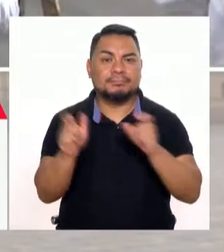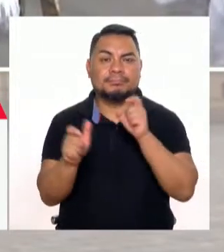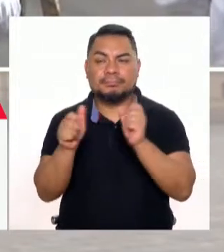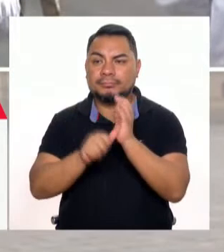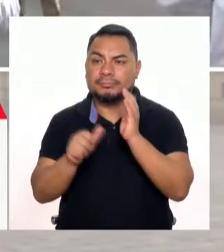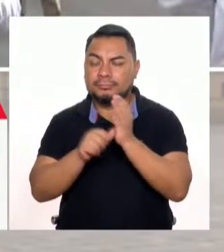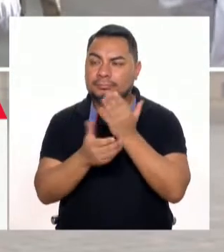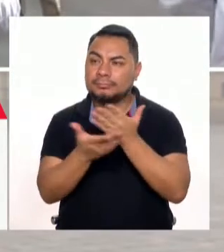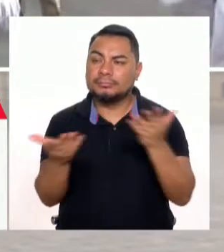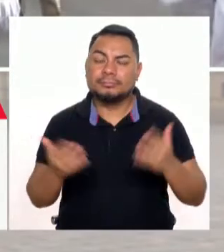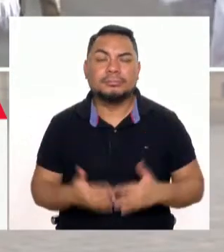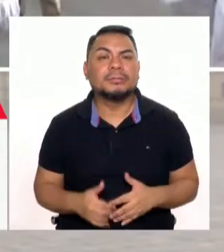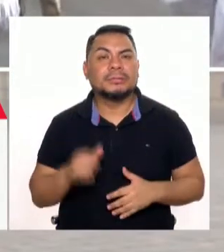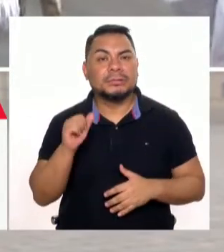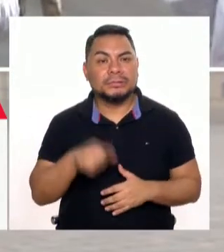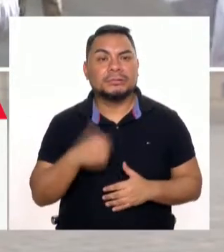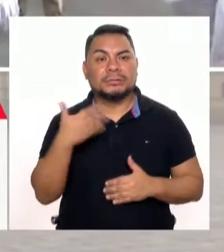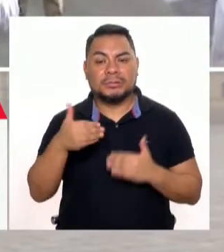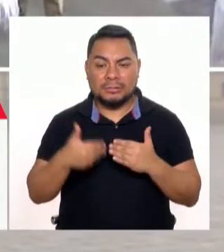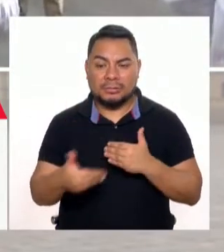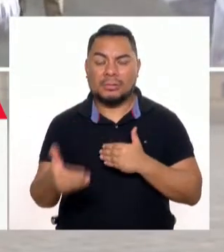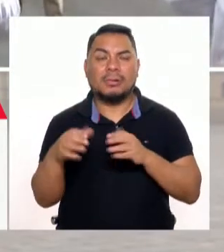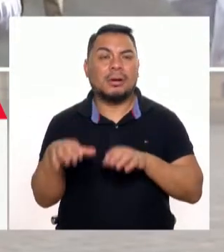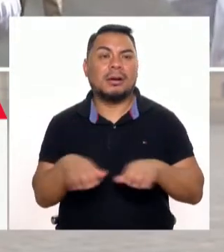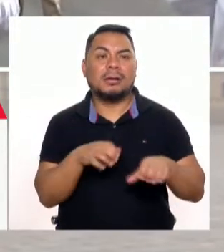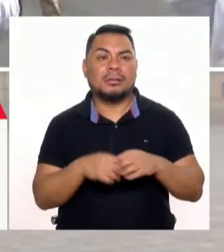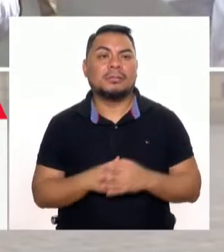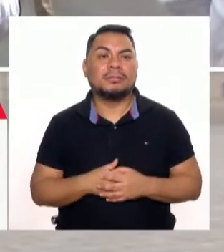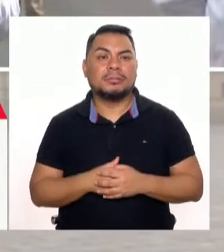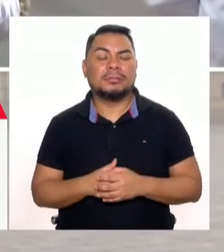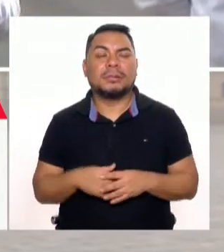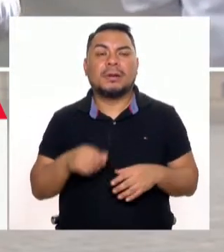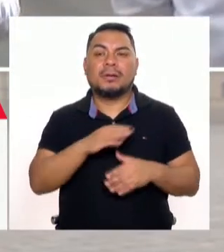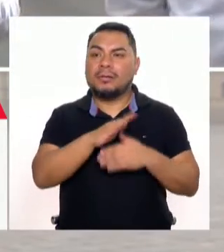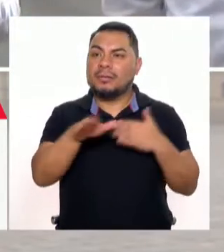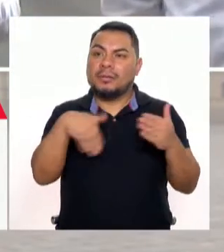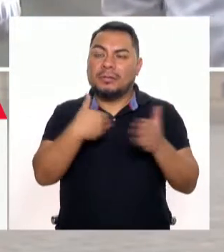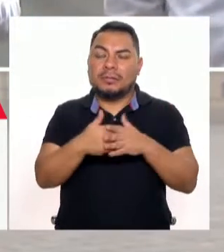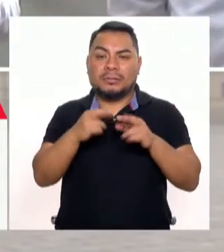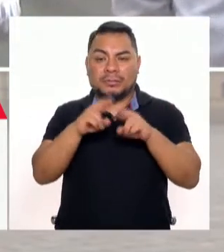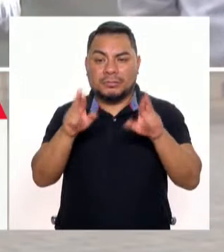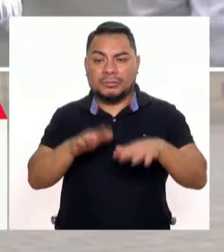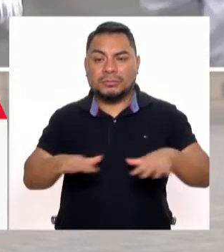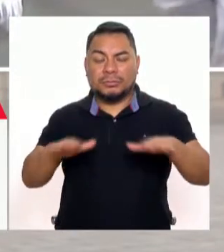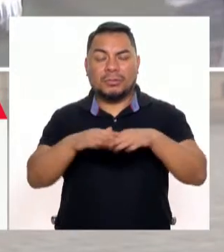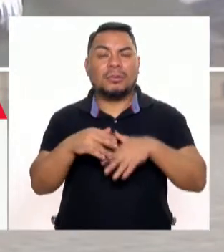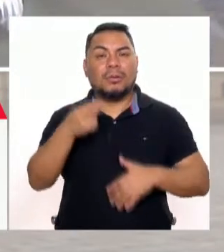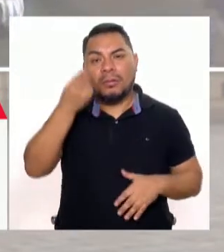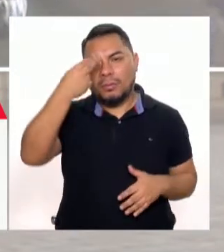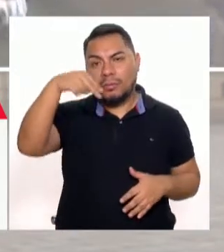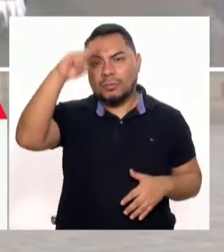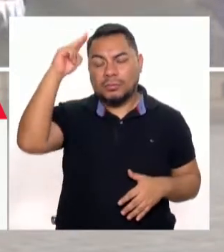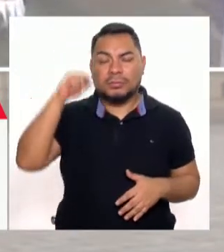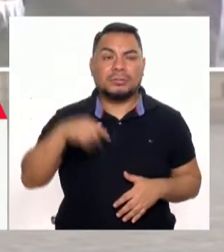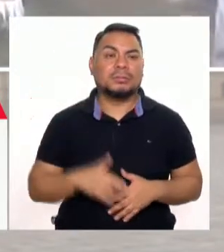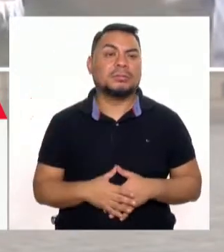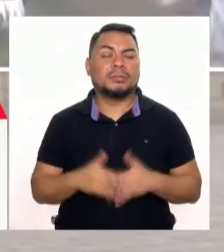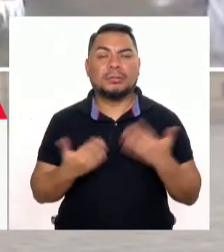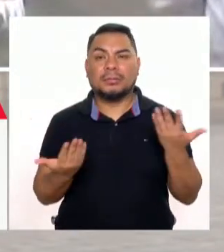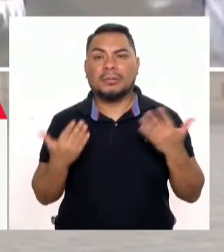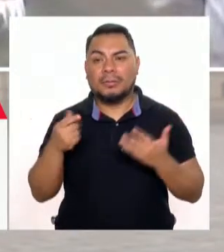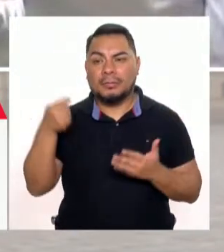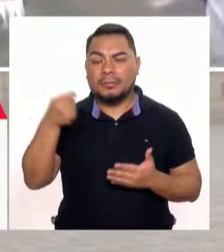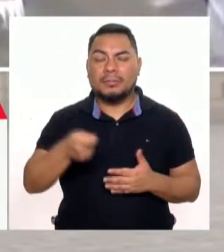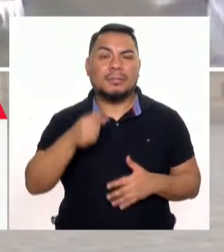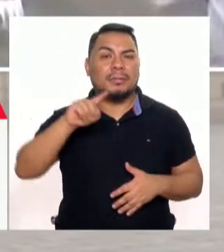hermanos está en marcha la implementación en toda la región huánuco del tendido de más